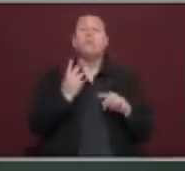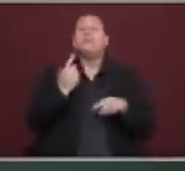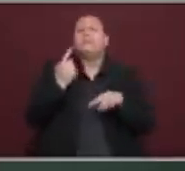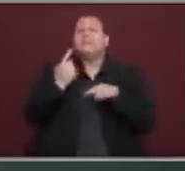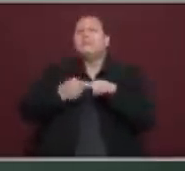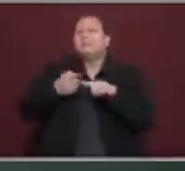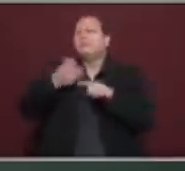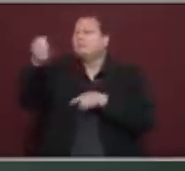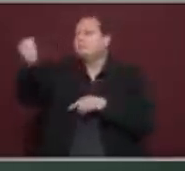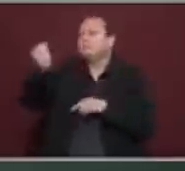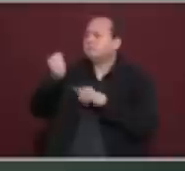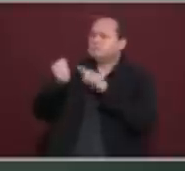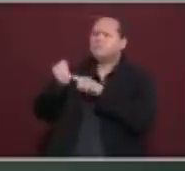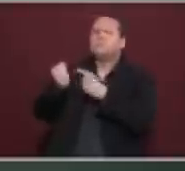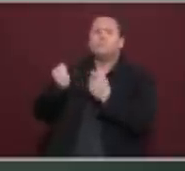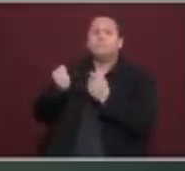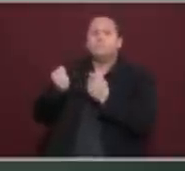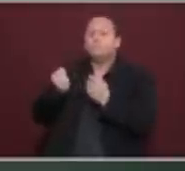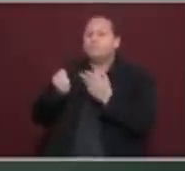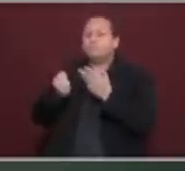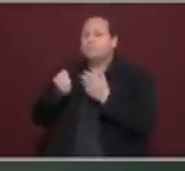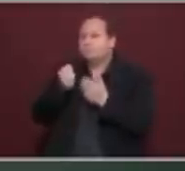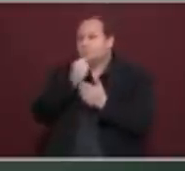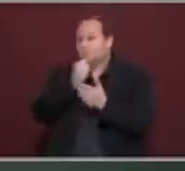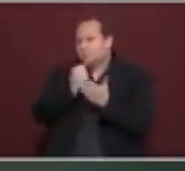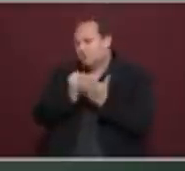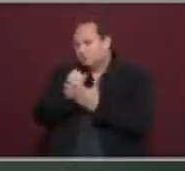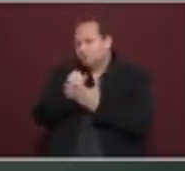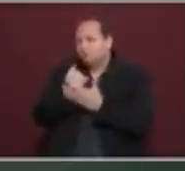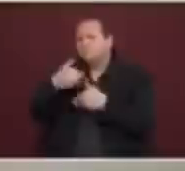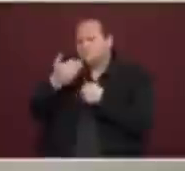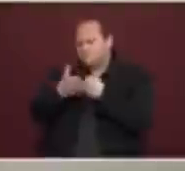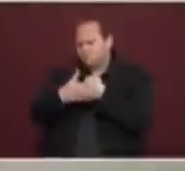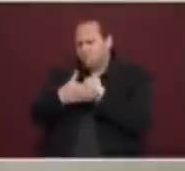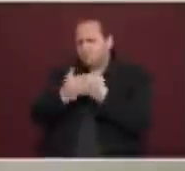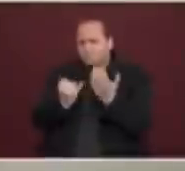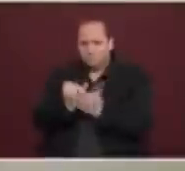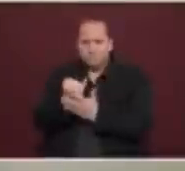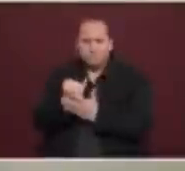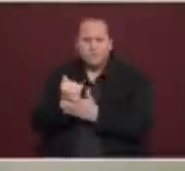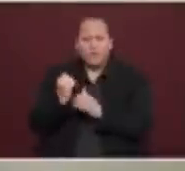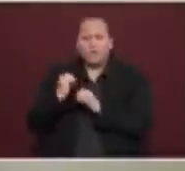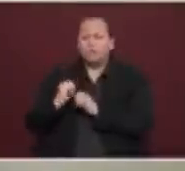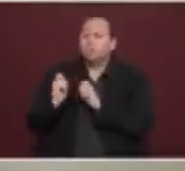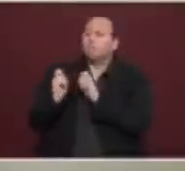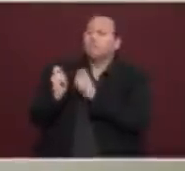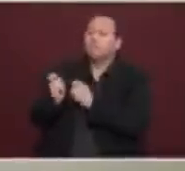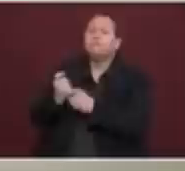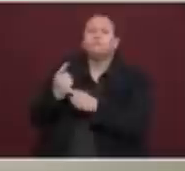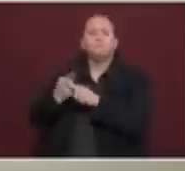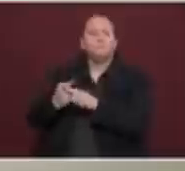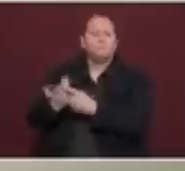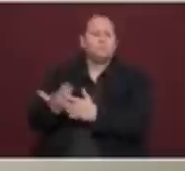quién va a hacerse cargo de este mando